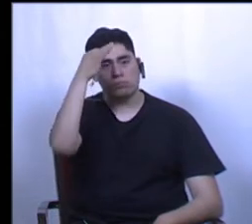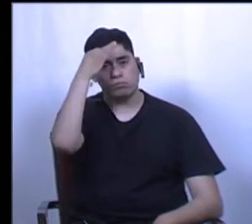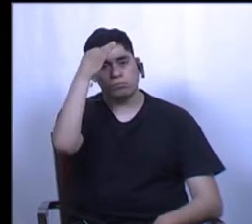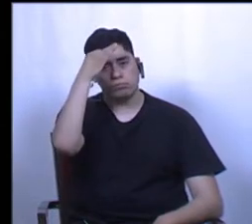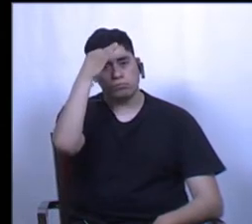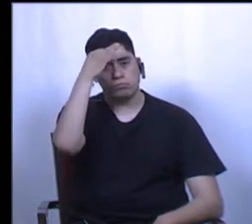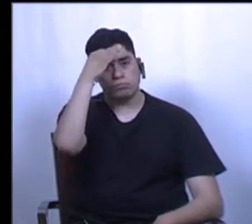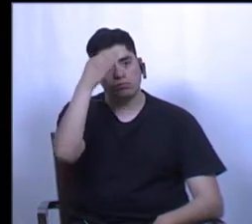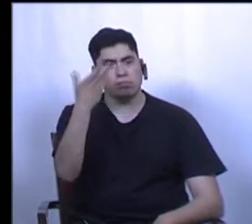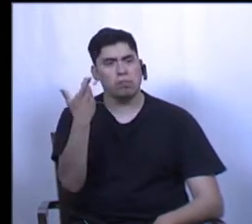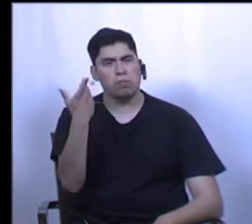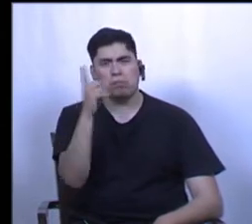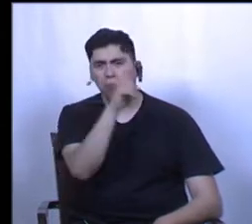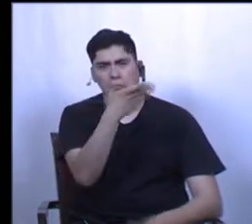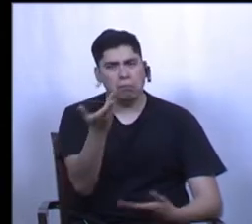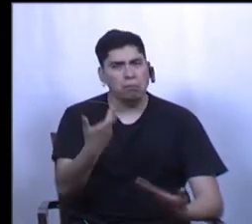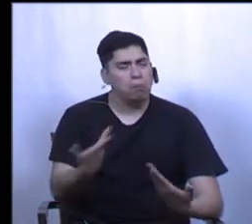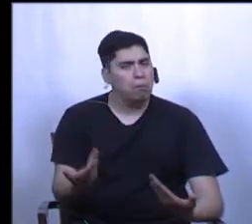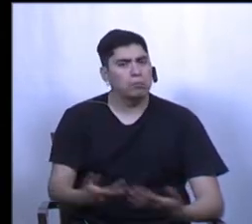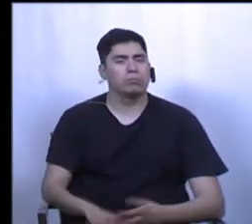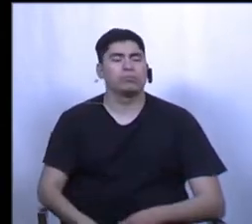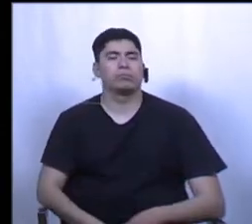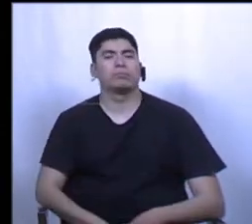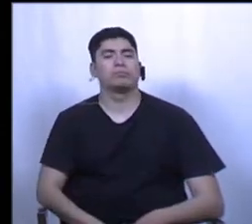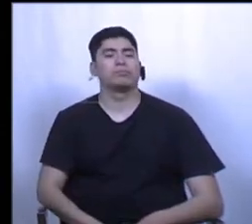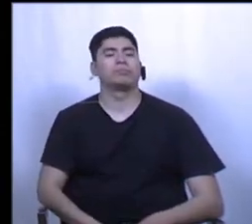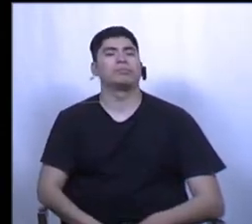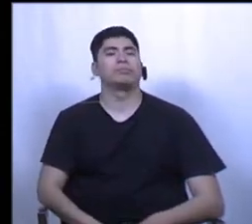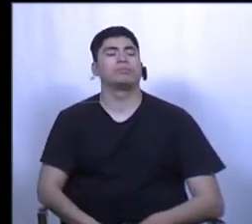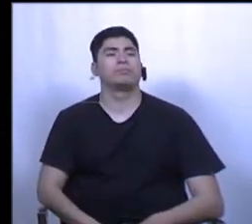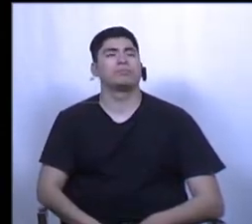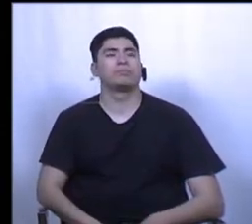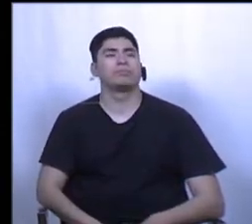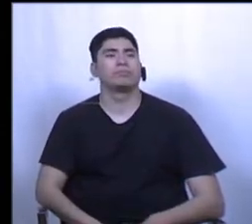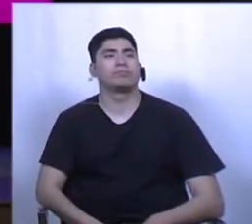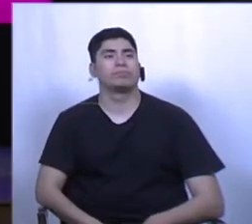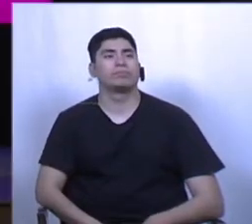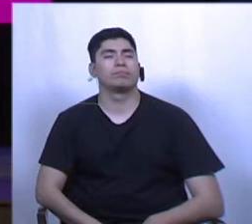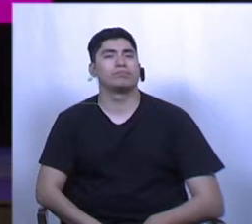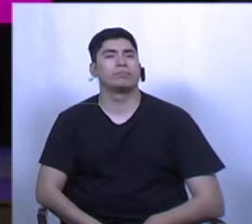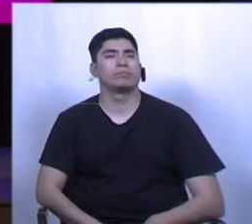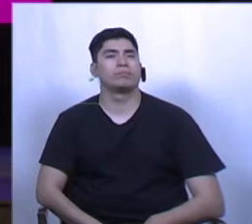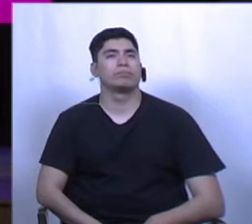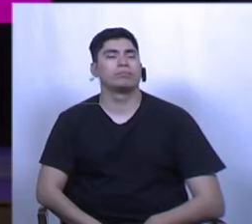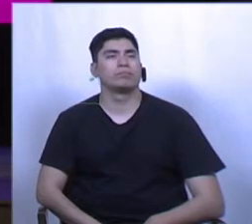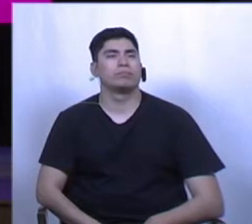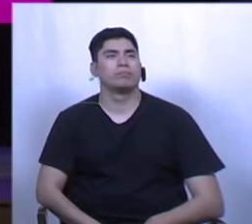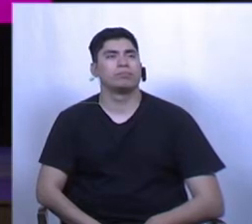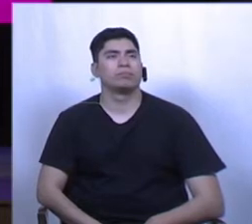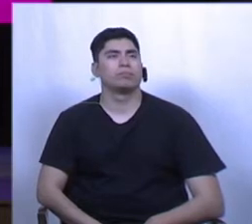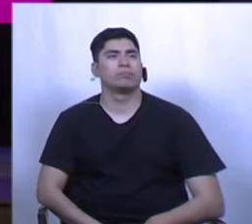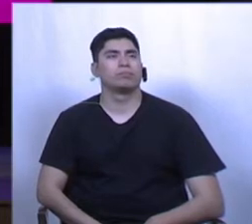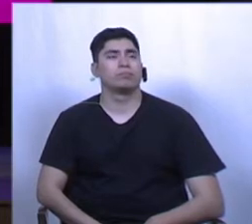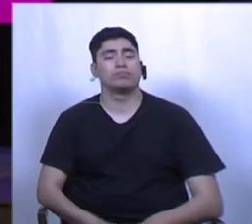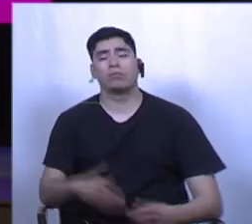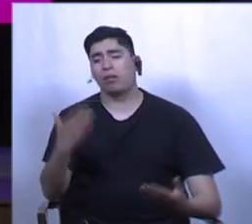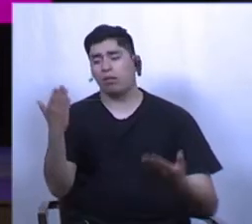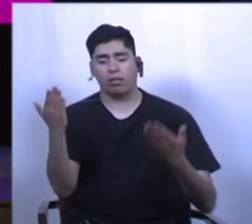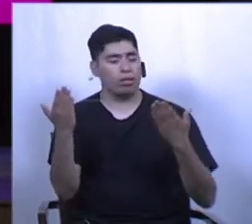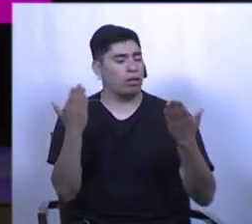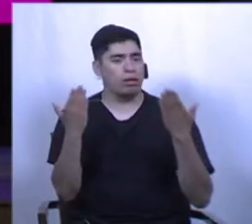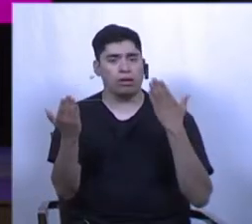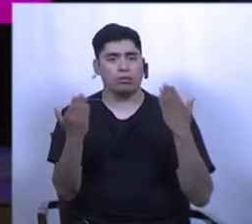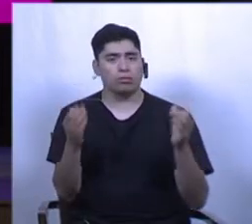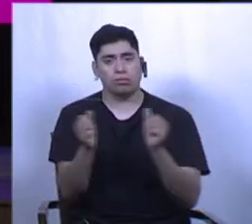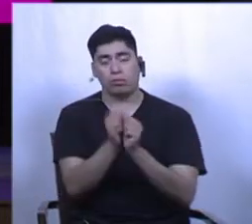extraña, muy poco probable. Es una enfermedad muy similar, idéntica a lo que pasa con los